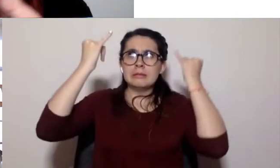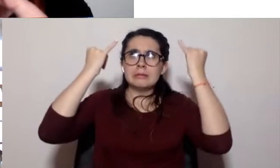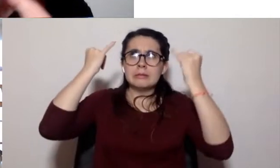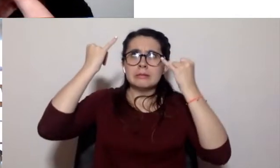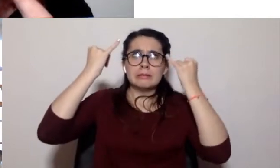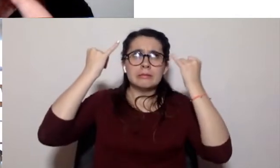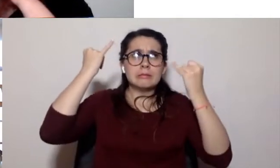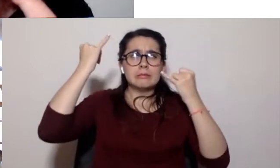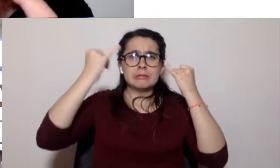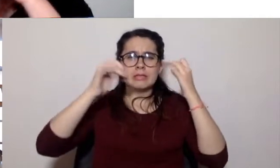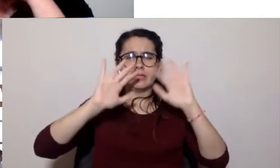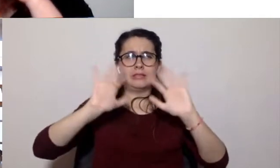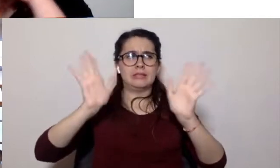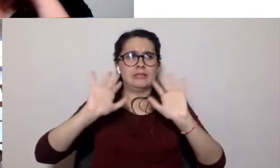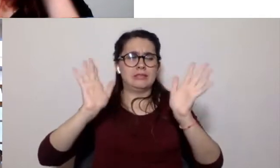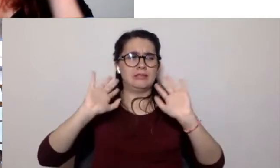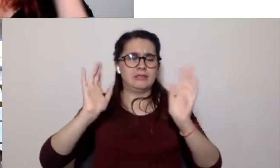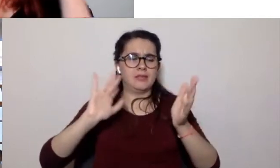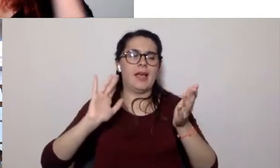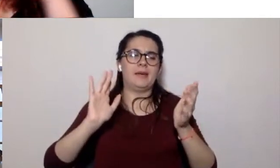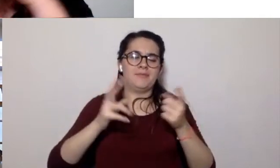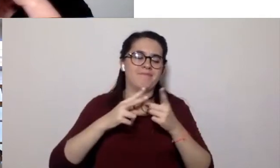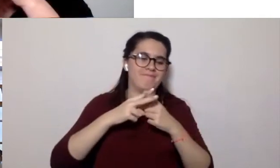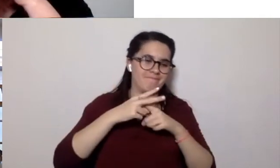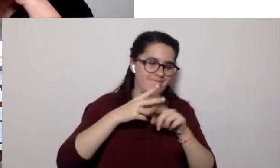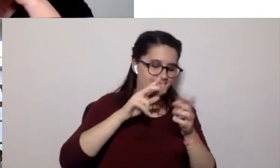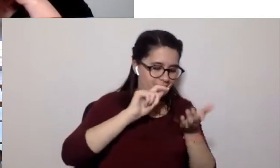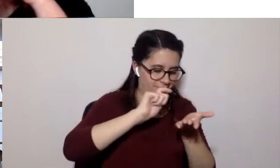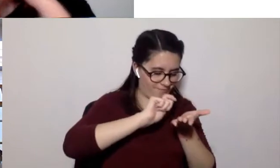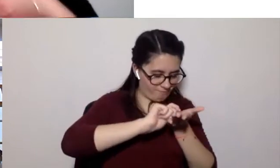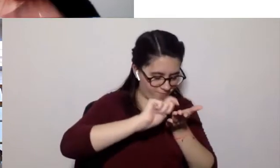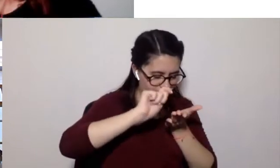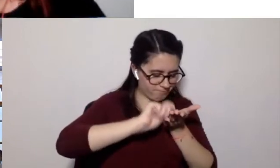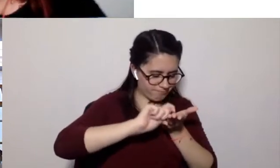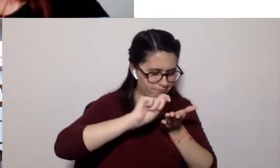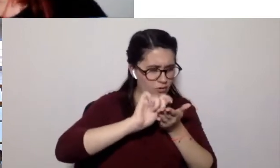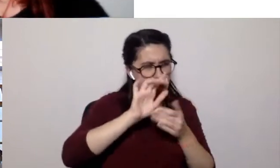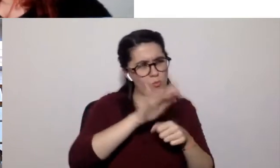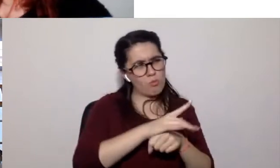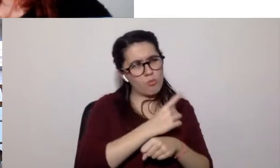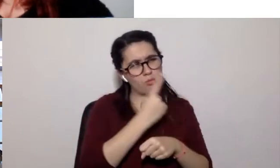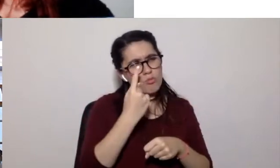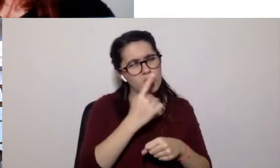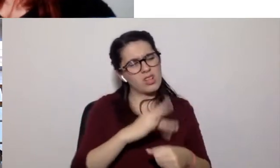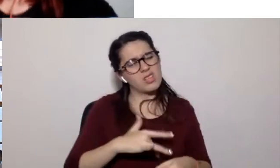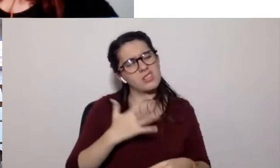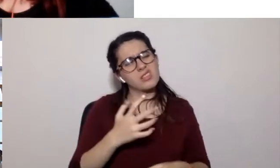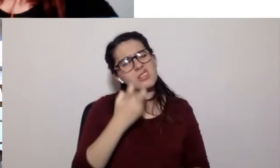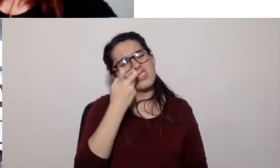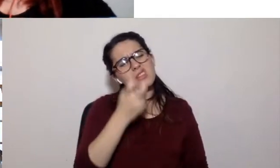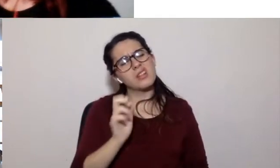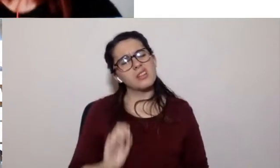¿no? Escribas por qué te estás alucinando, cuáles son